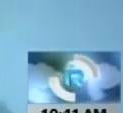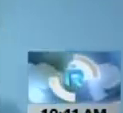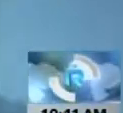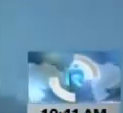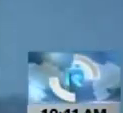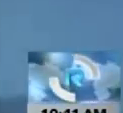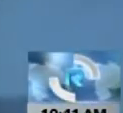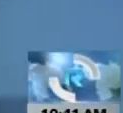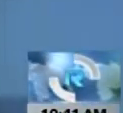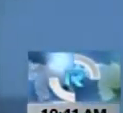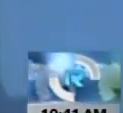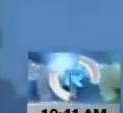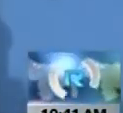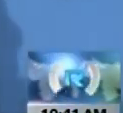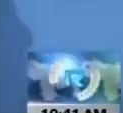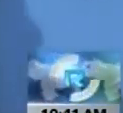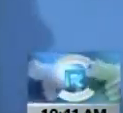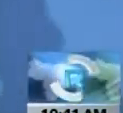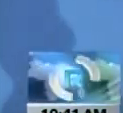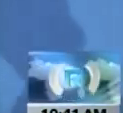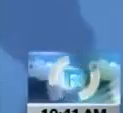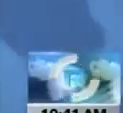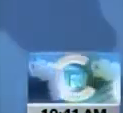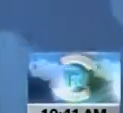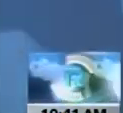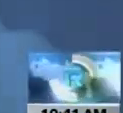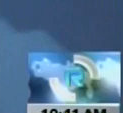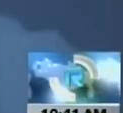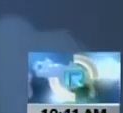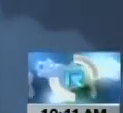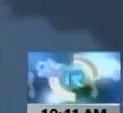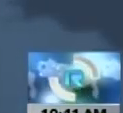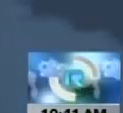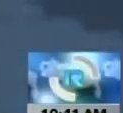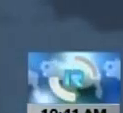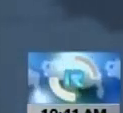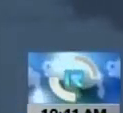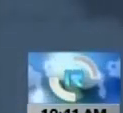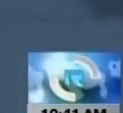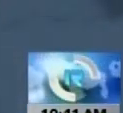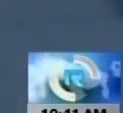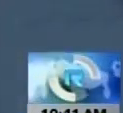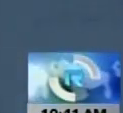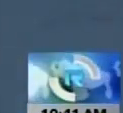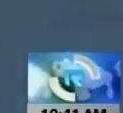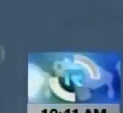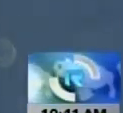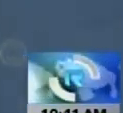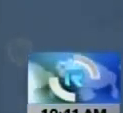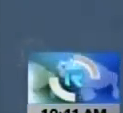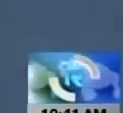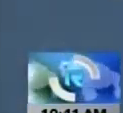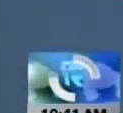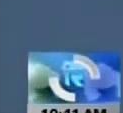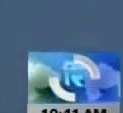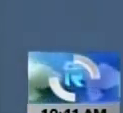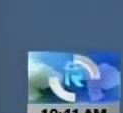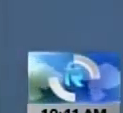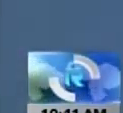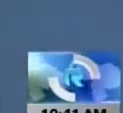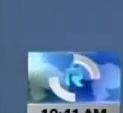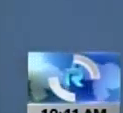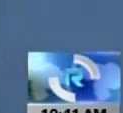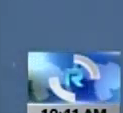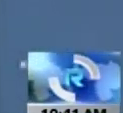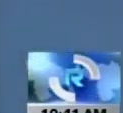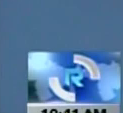vamos de inmediato al estado Miranda, porque en el Parque Vinicio Adames se presenta el balance del dispositivo Semana Santa